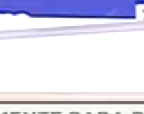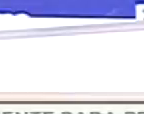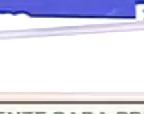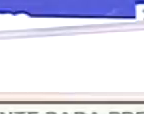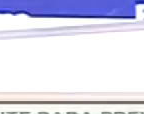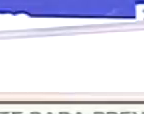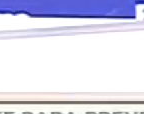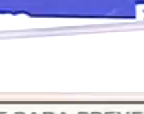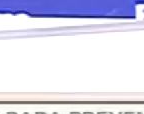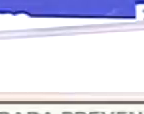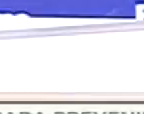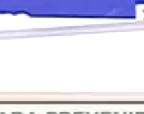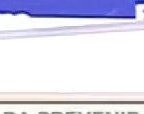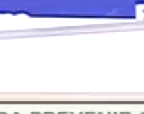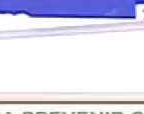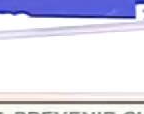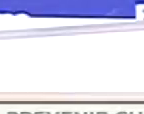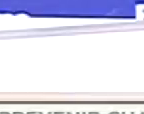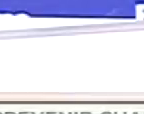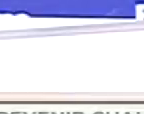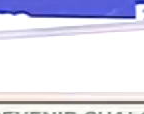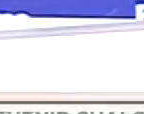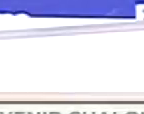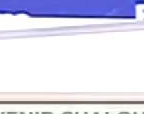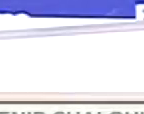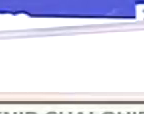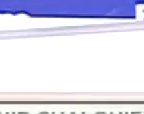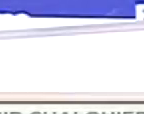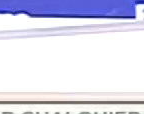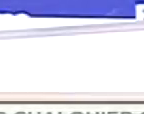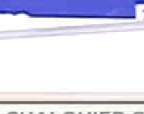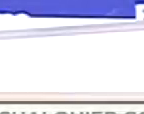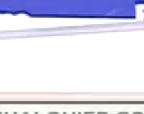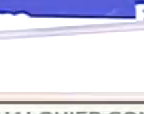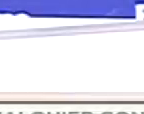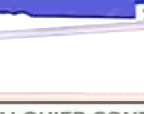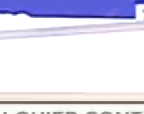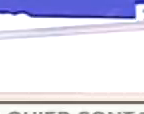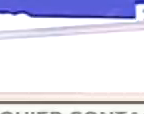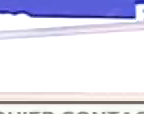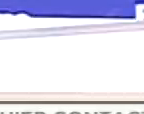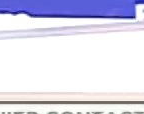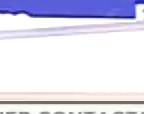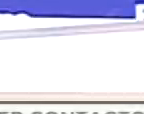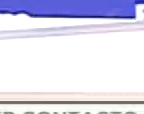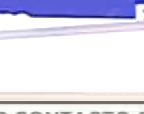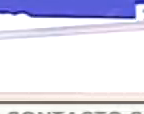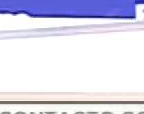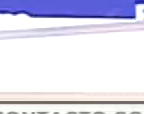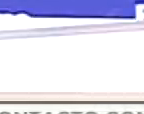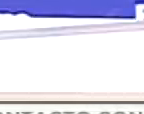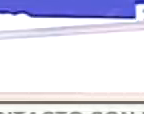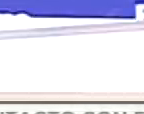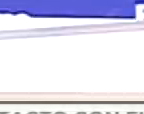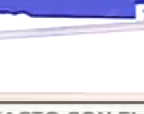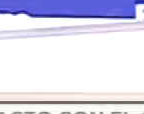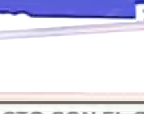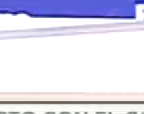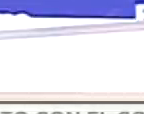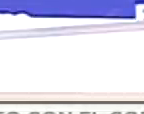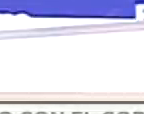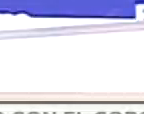Simonovich era el secretario de seguridad, el asesino Simonovich, Iván Simonovich, asesino a sueldo, sicario a